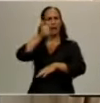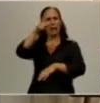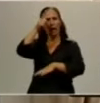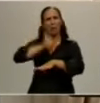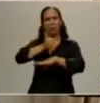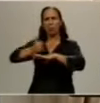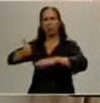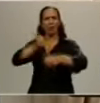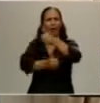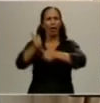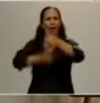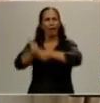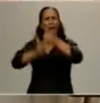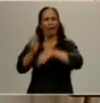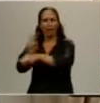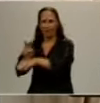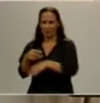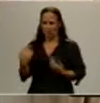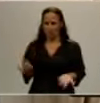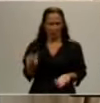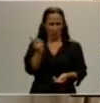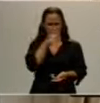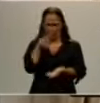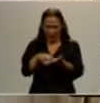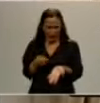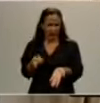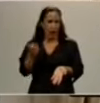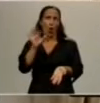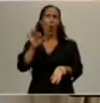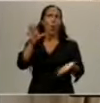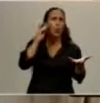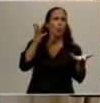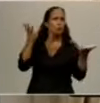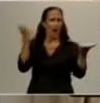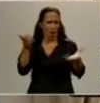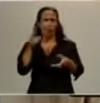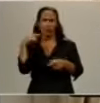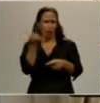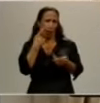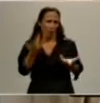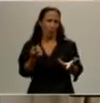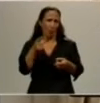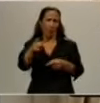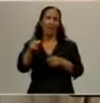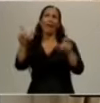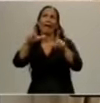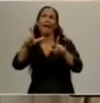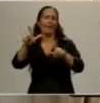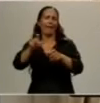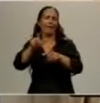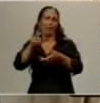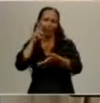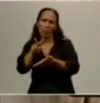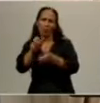se turnaban rotativamente. Todos ustedes lo deben haber leído o escuchado hasta el cansancio en un cable de noticias. El otro